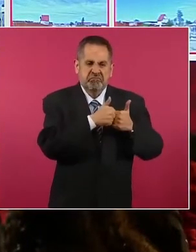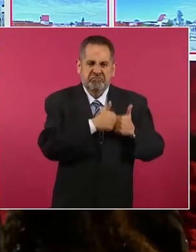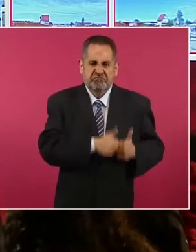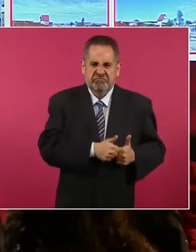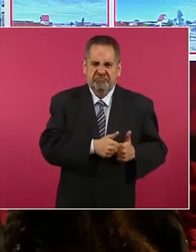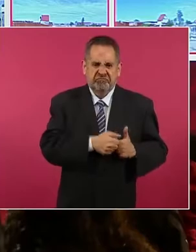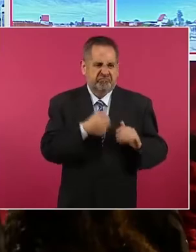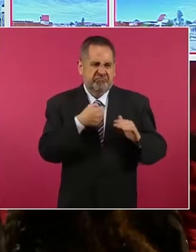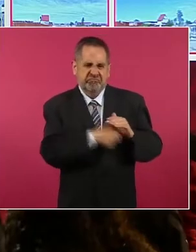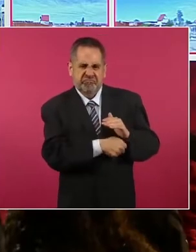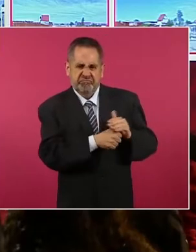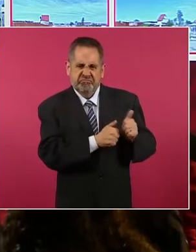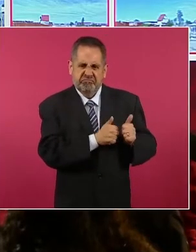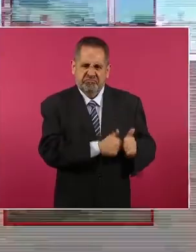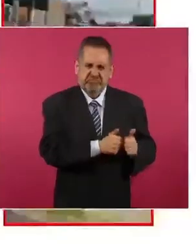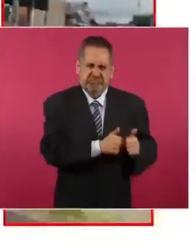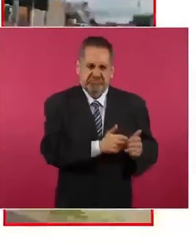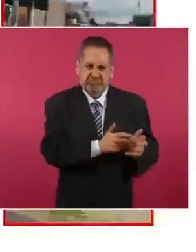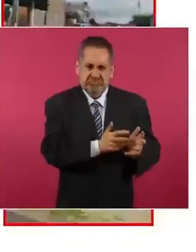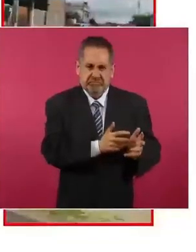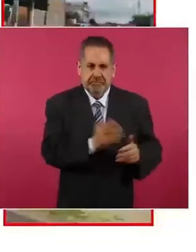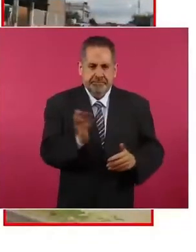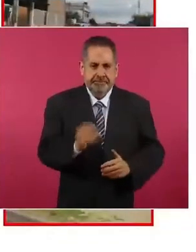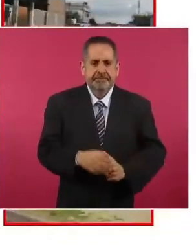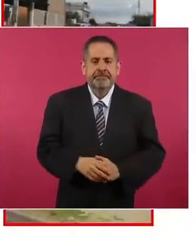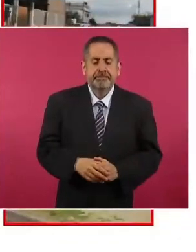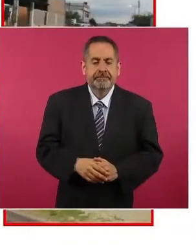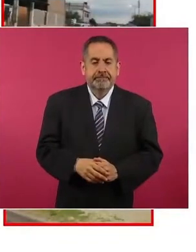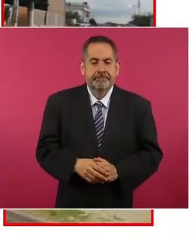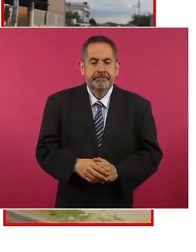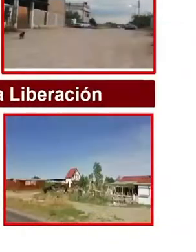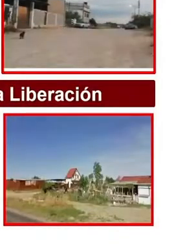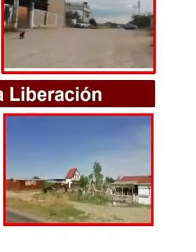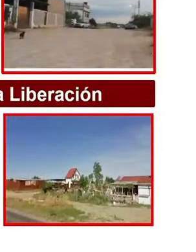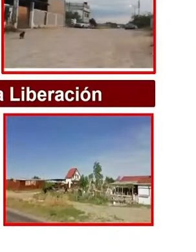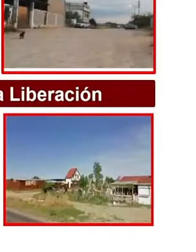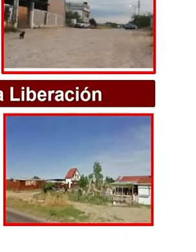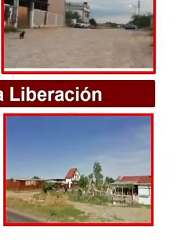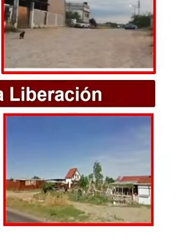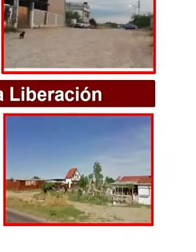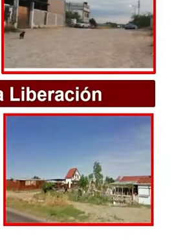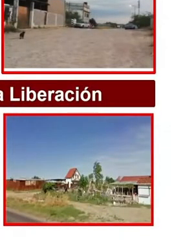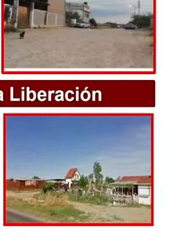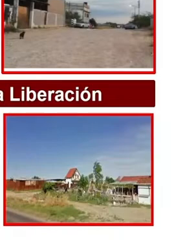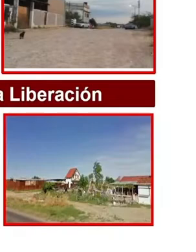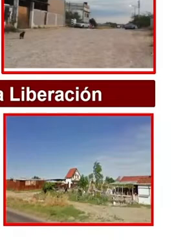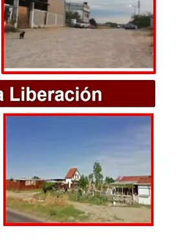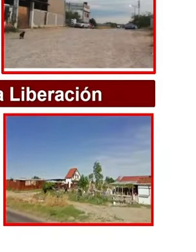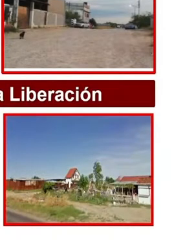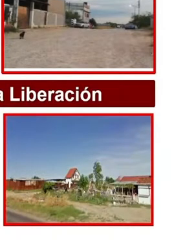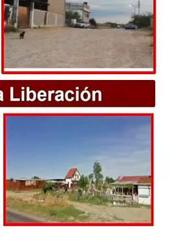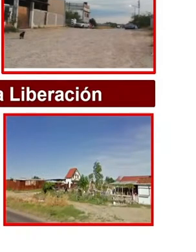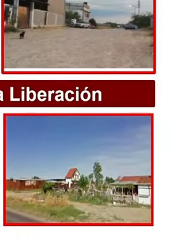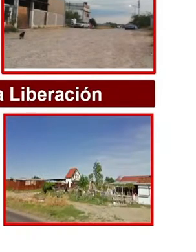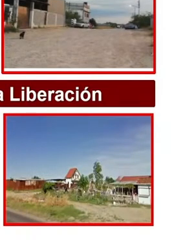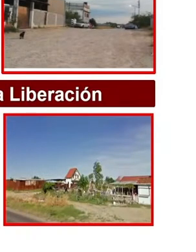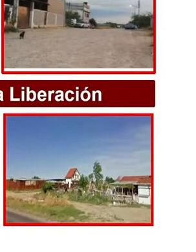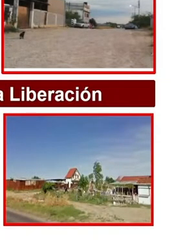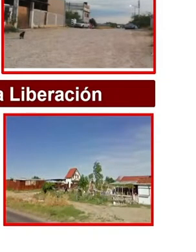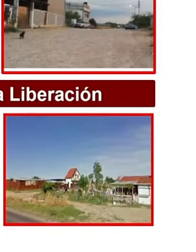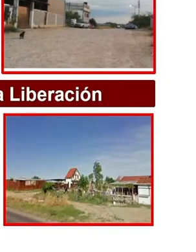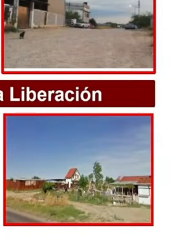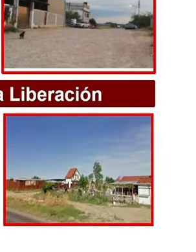de la libertad y el lugar donde habría sido liberado. Comentar que la investigación sigue